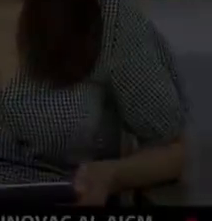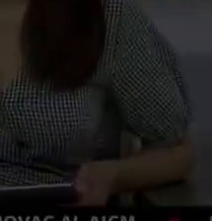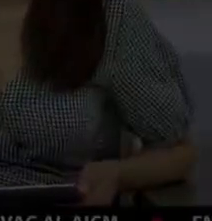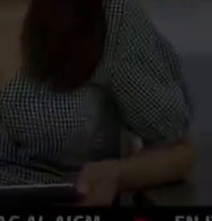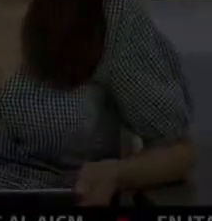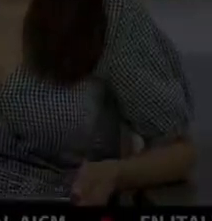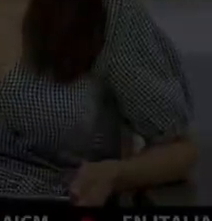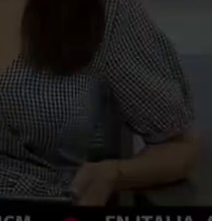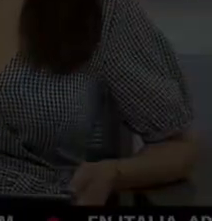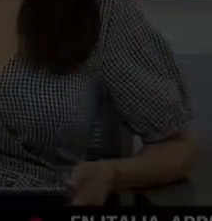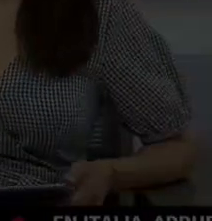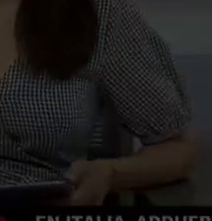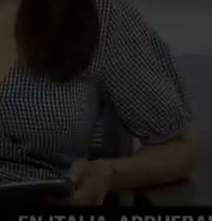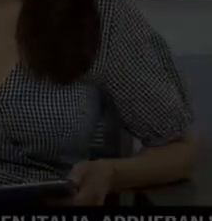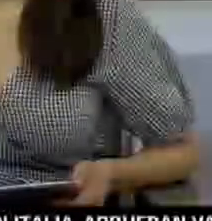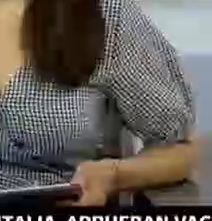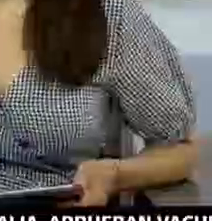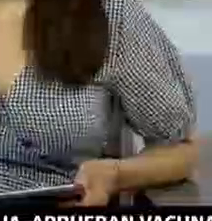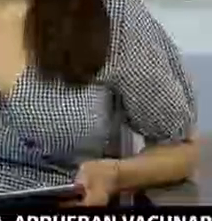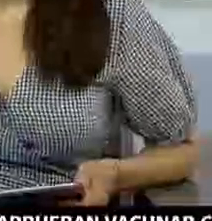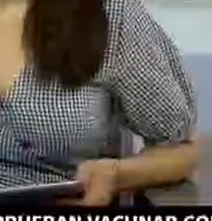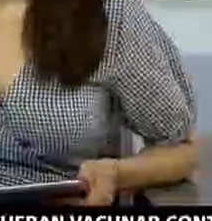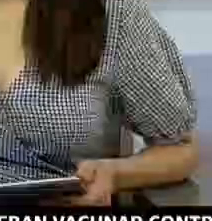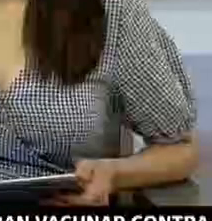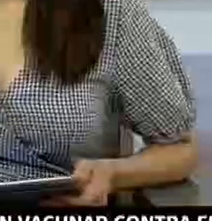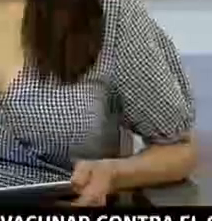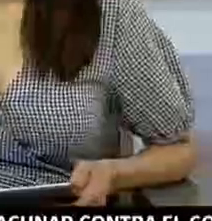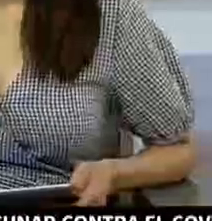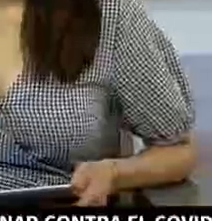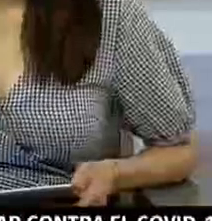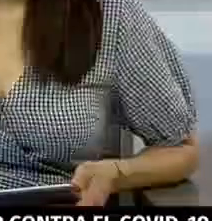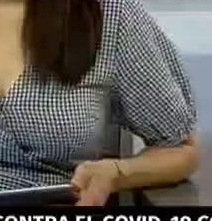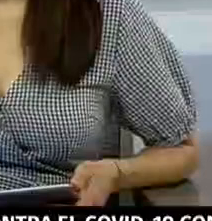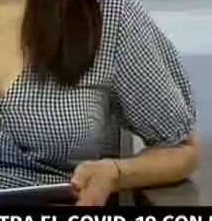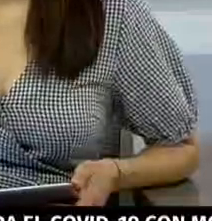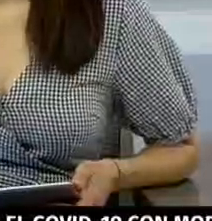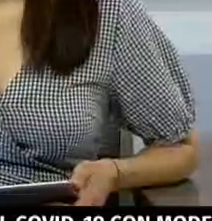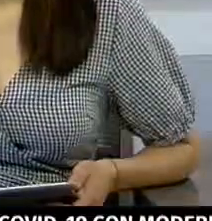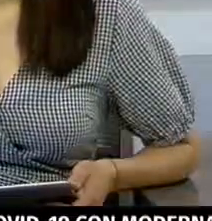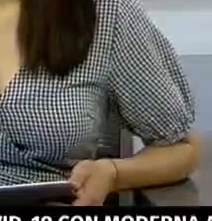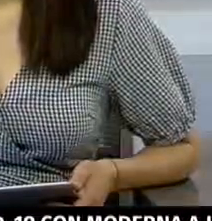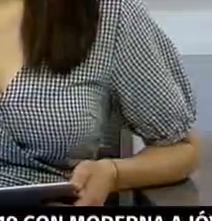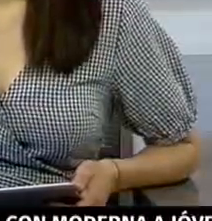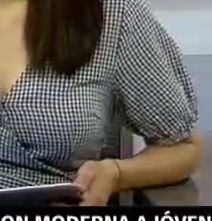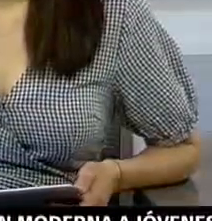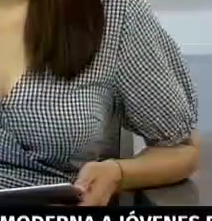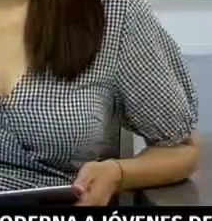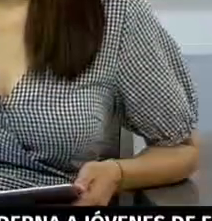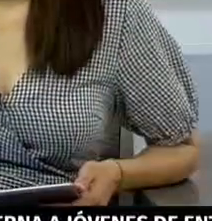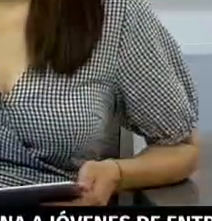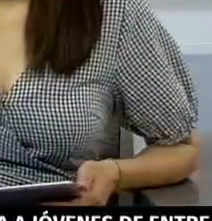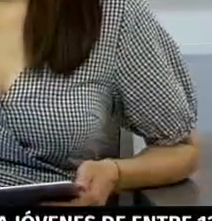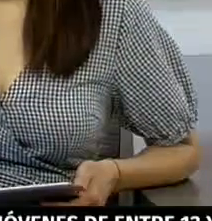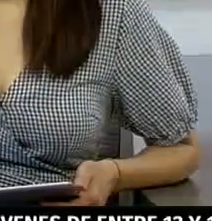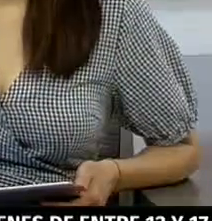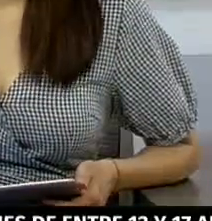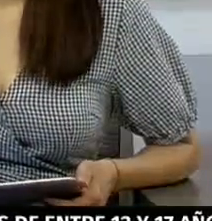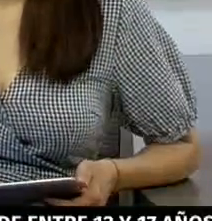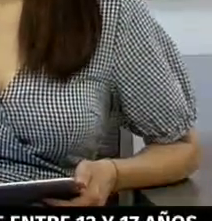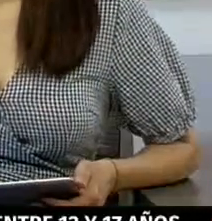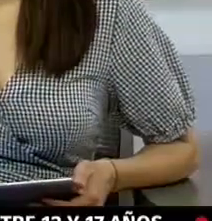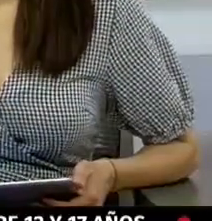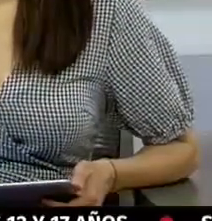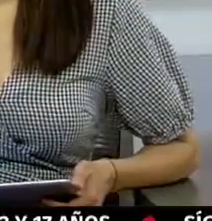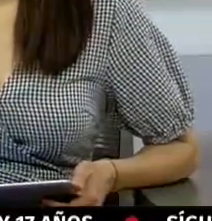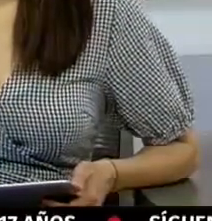Y el gobernador de Puebla, Miguel Barbosa, aseguró que al exmandatario Mario Marín le gustaba relacionarse con menores de edad y que